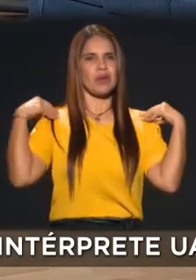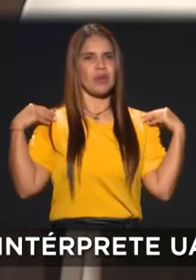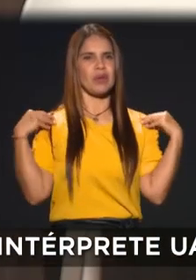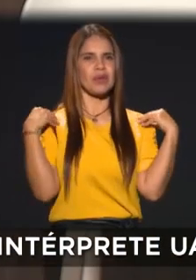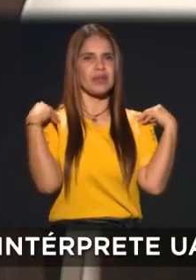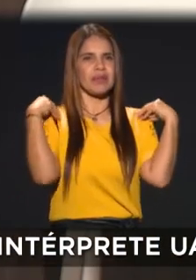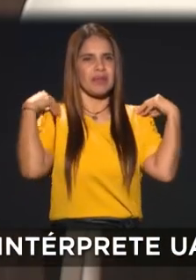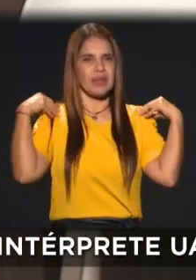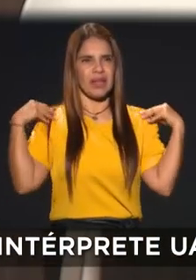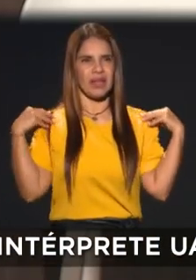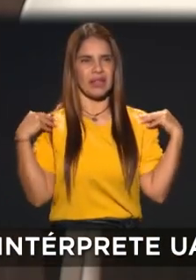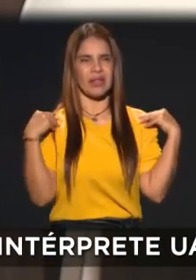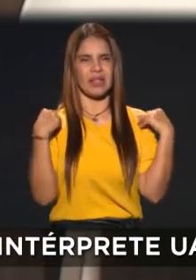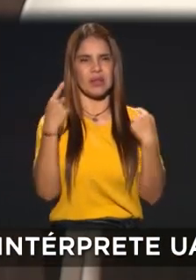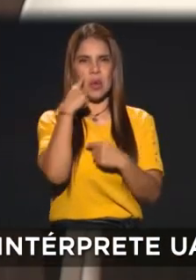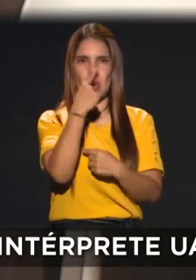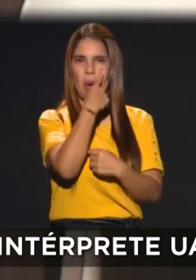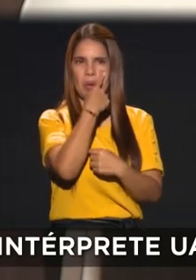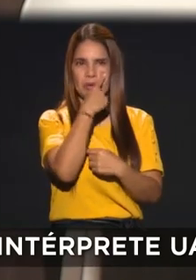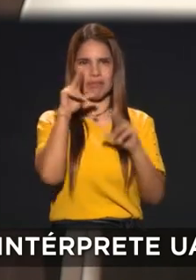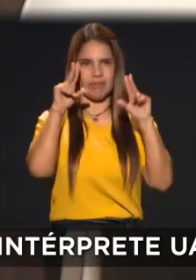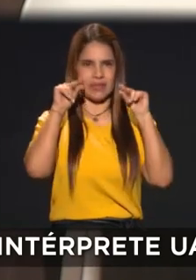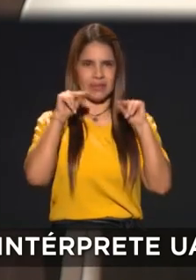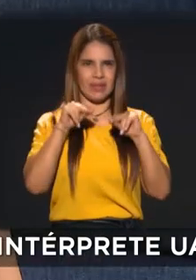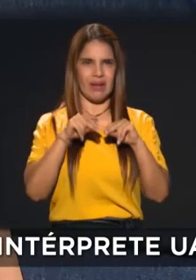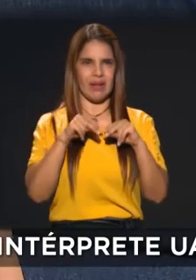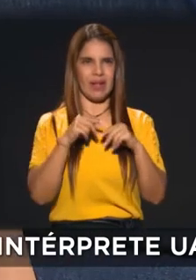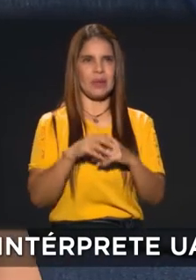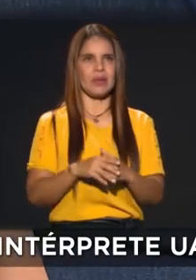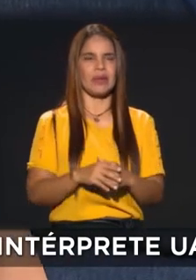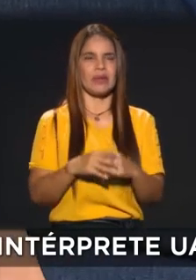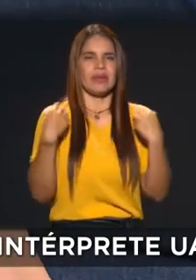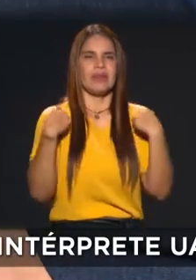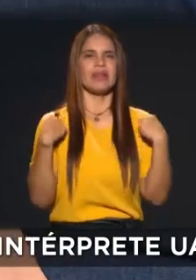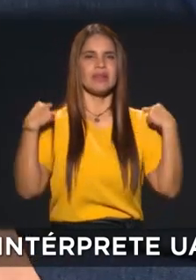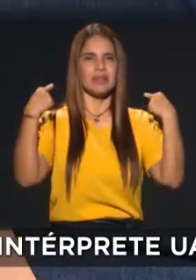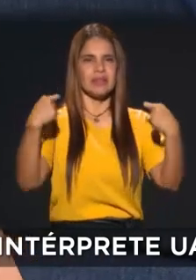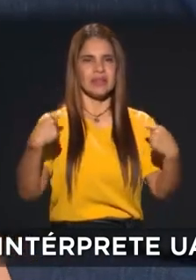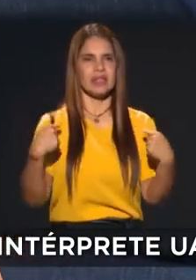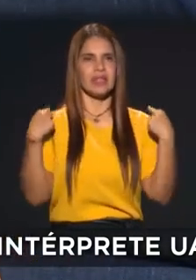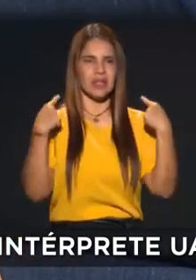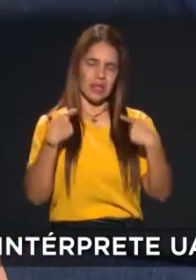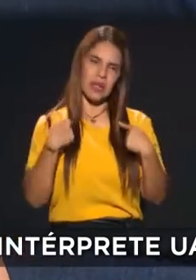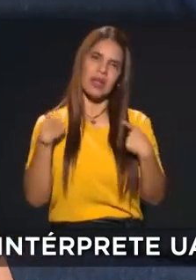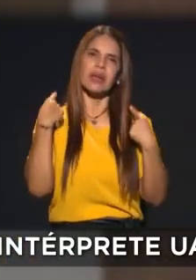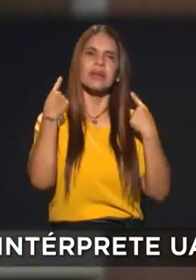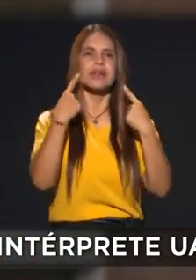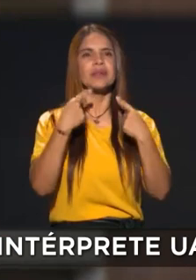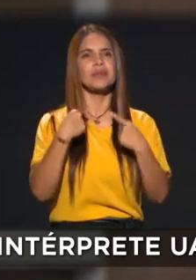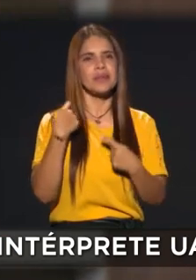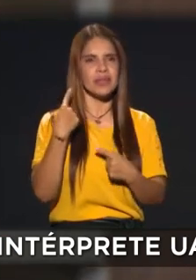atrás, entonces ahí cerraríamos los ojos. Podemos hacer ejercicios como hacer círculos con la cabeza